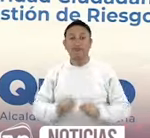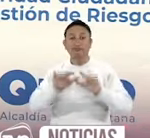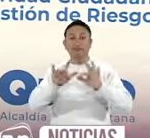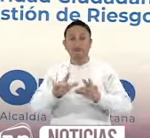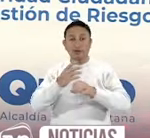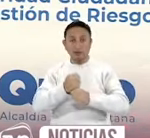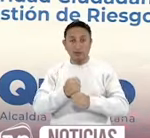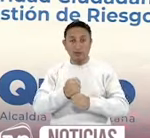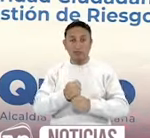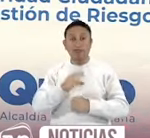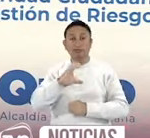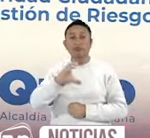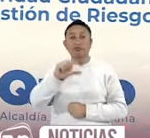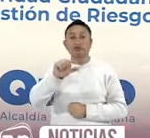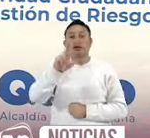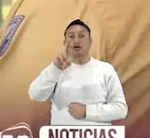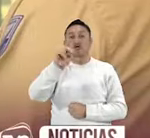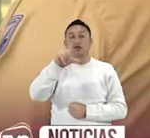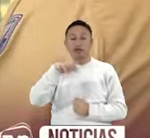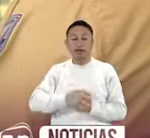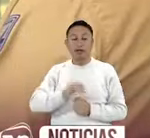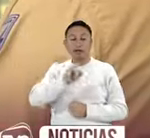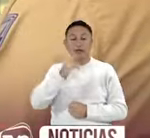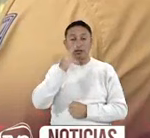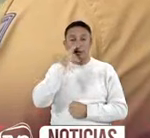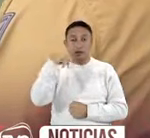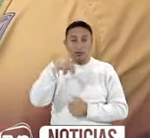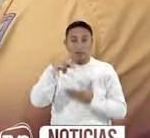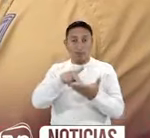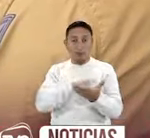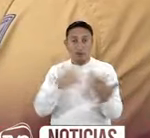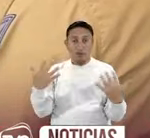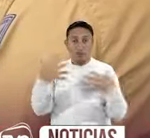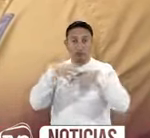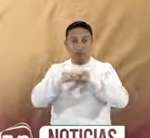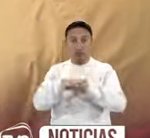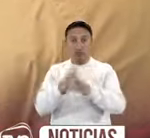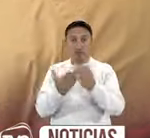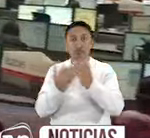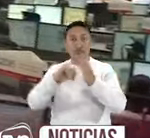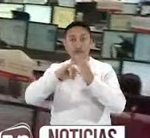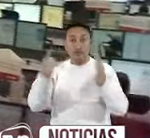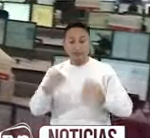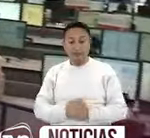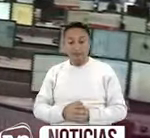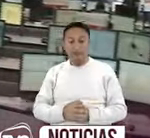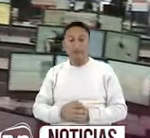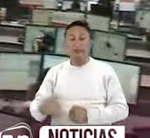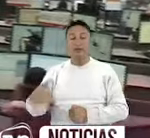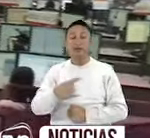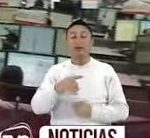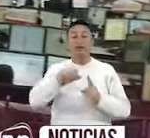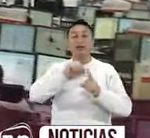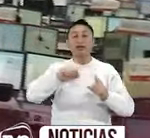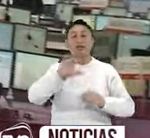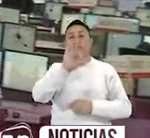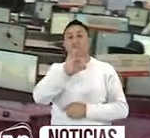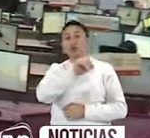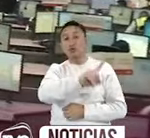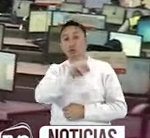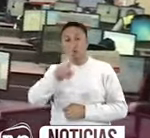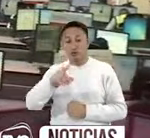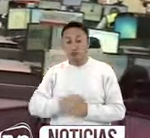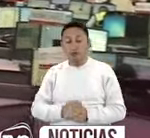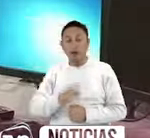indicó que para el mes de junio se lanzará el proyecto de integración tecnológica, es decir, que los sistemas de vigilancia del ECU 911 del municipio y de